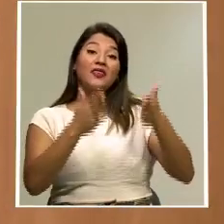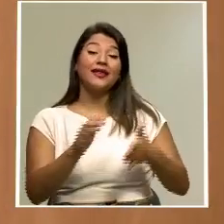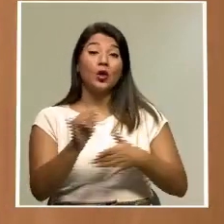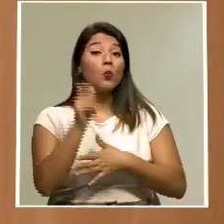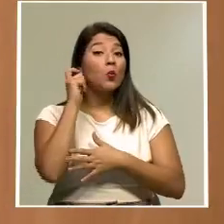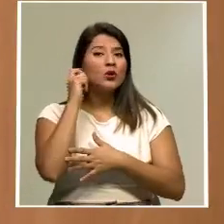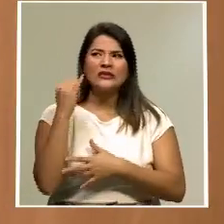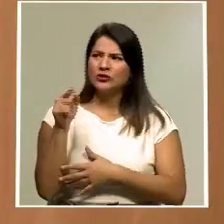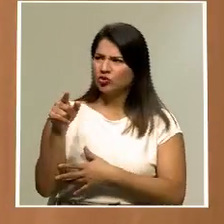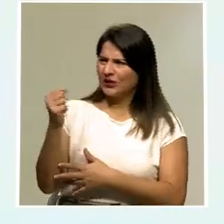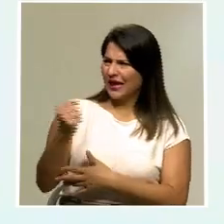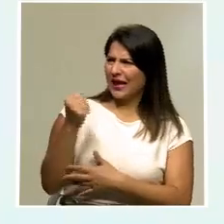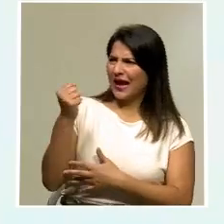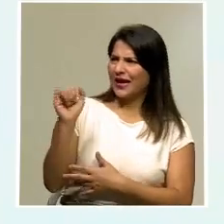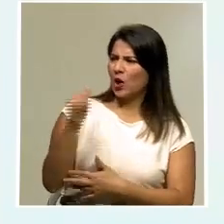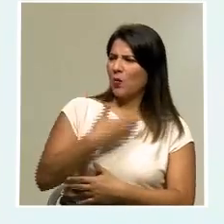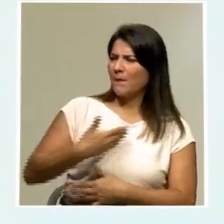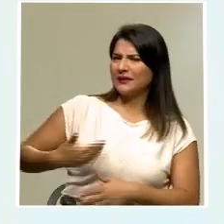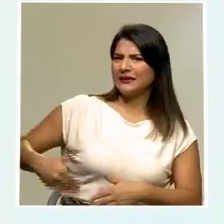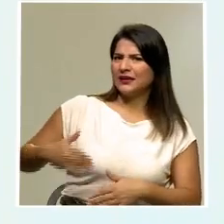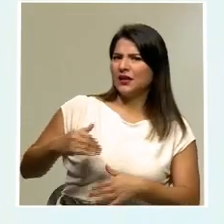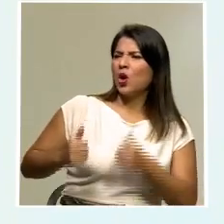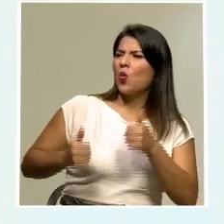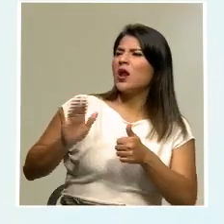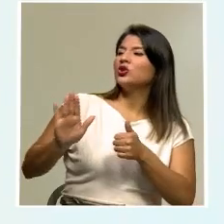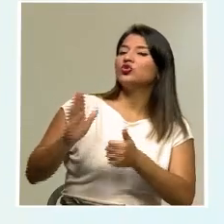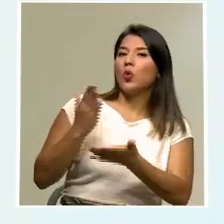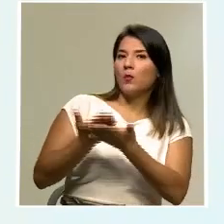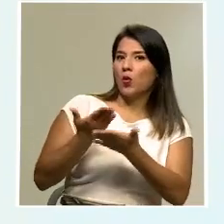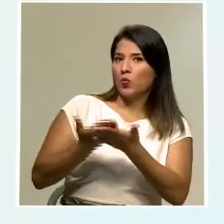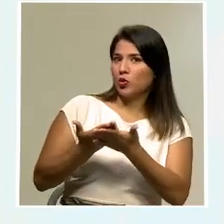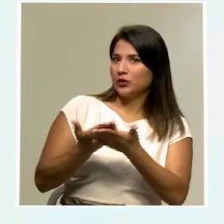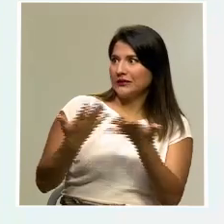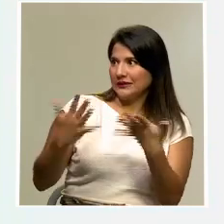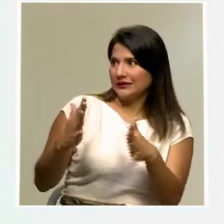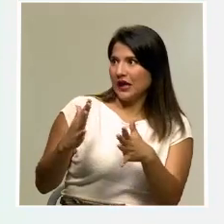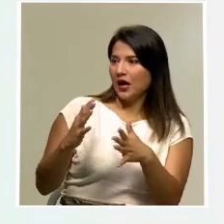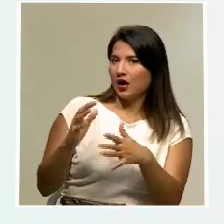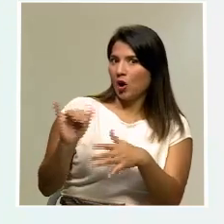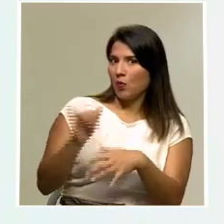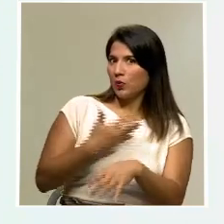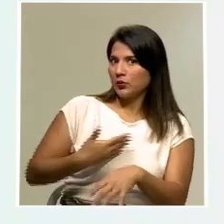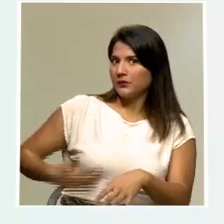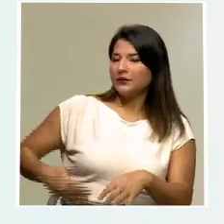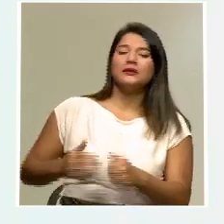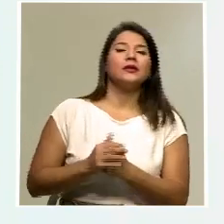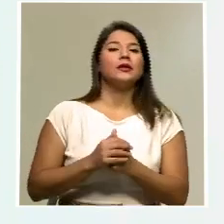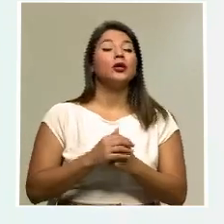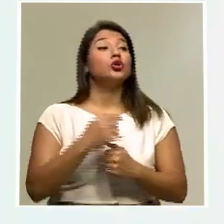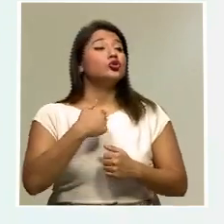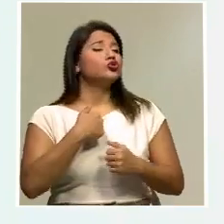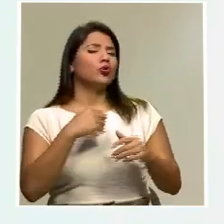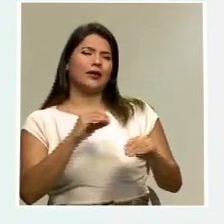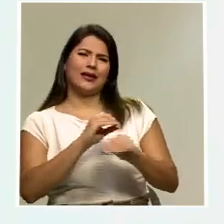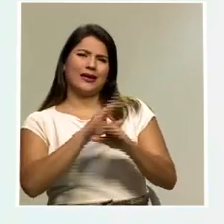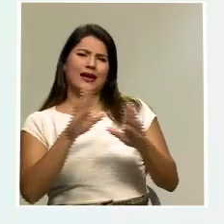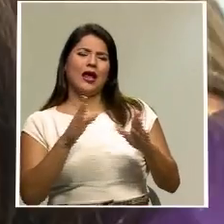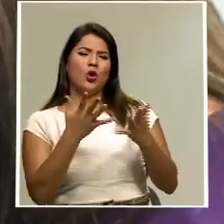la presidencia de la República, ¿cuál sería su propuesta ya trabajando en el Ejecutivo? Claramente